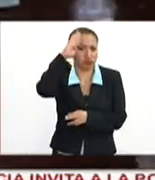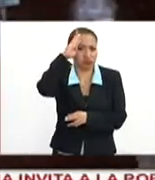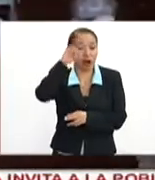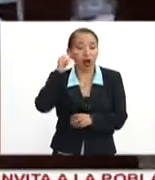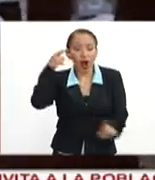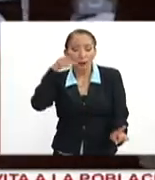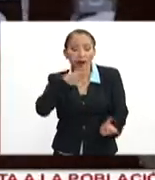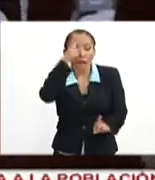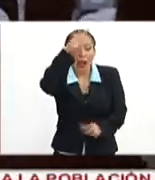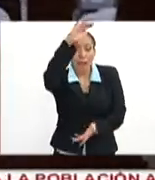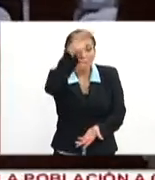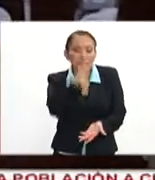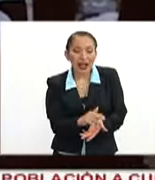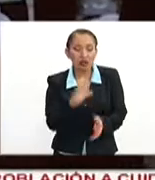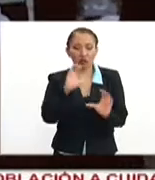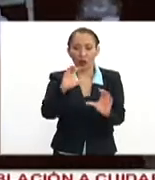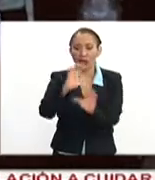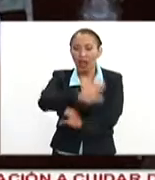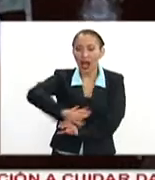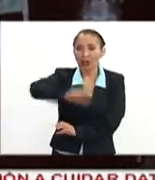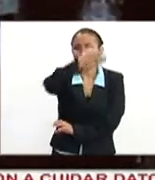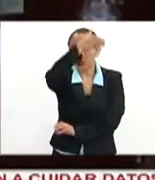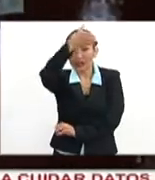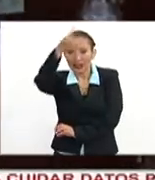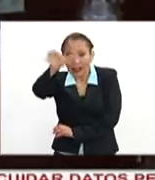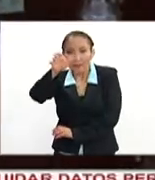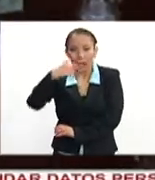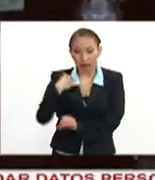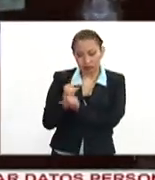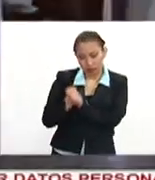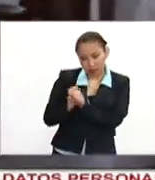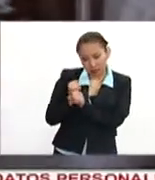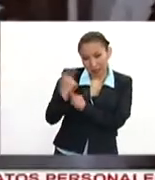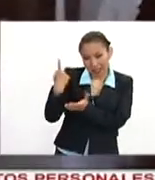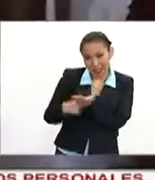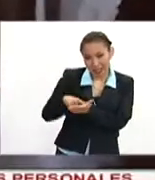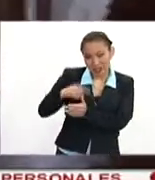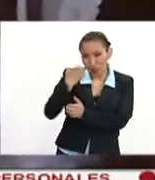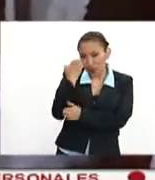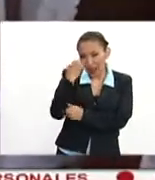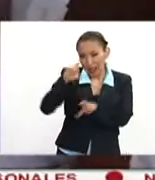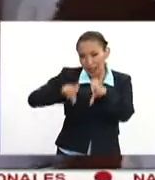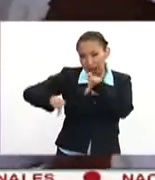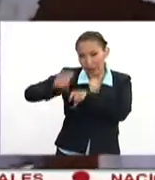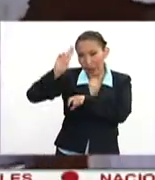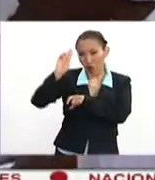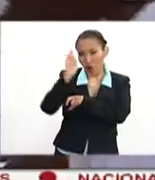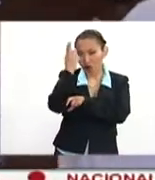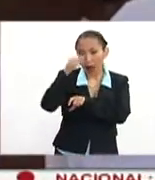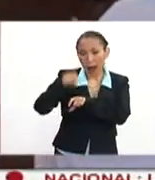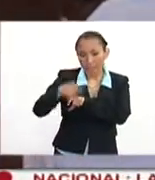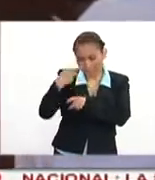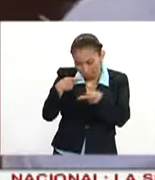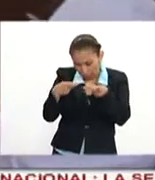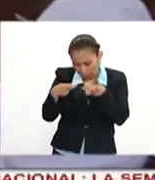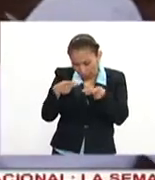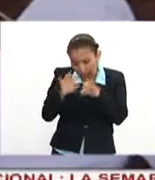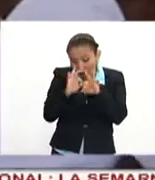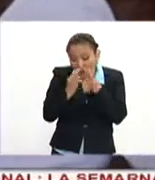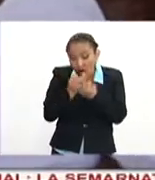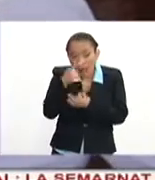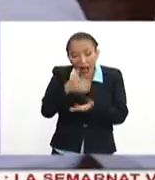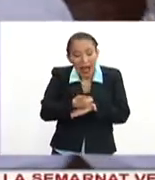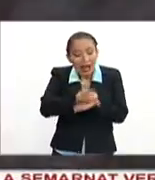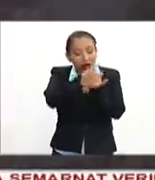Con el objetivo de coadyuvar al cuidado del medio ambiente, investigadoras de la Facultad de Química de la UNAM desarrollaron un método